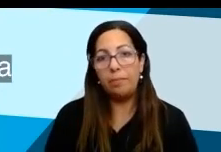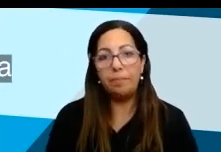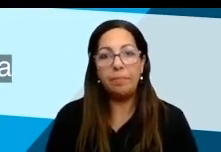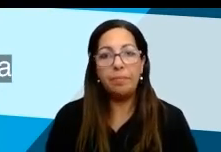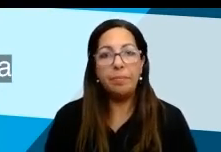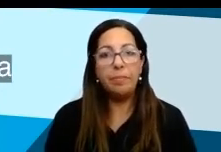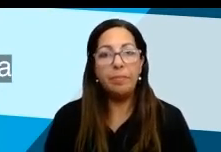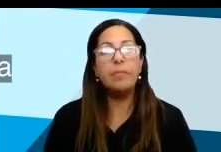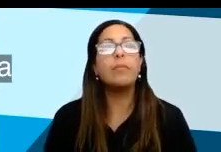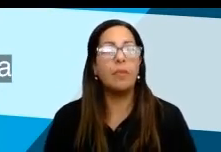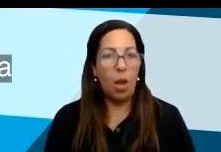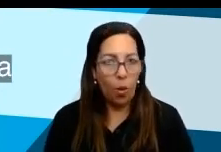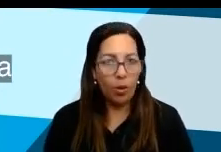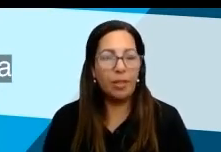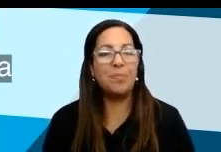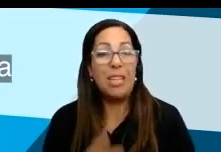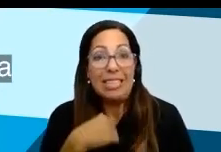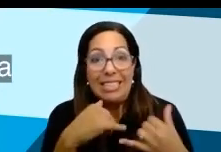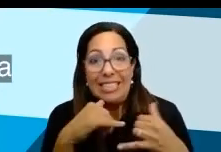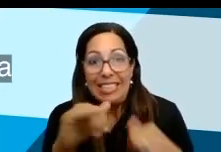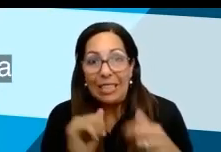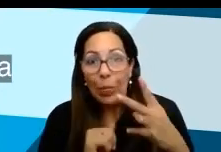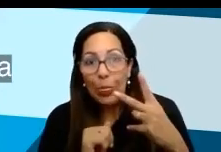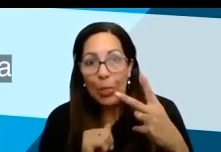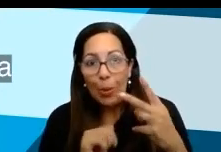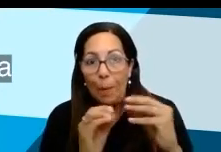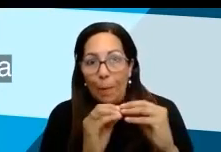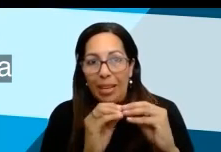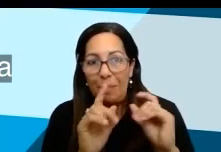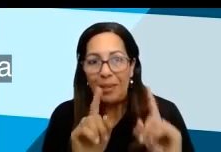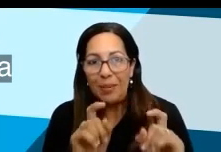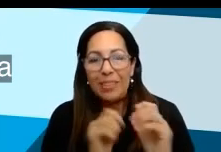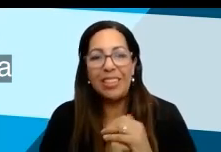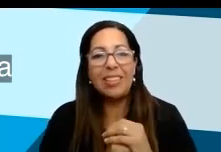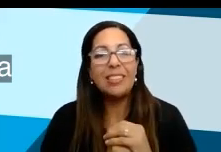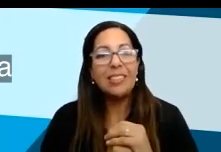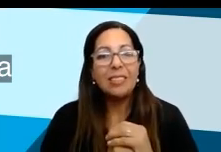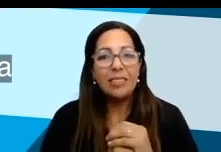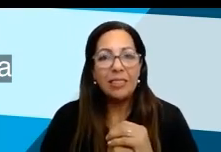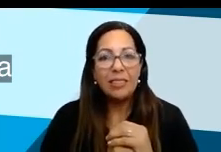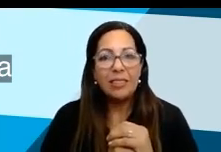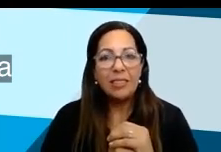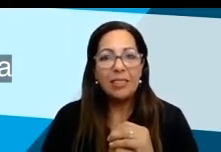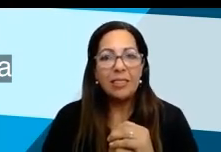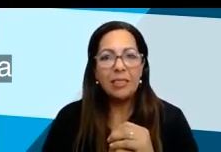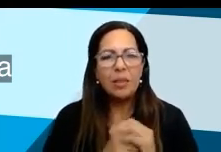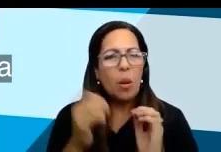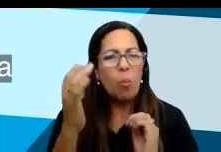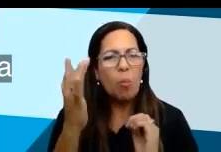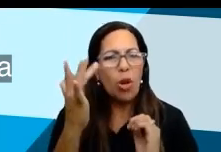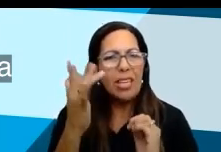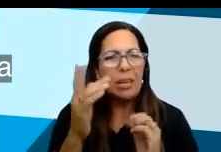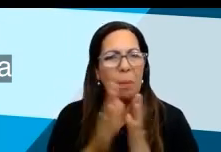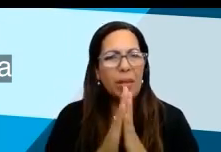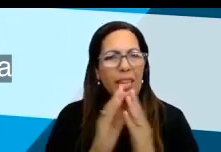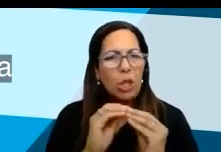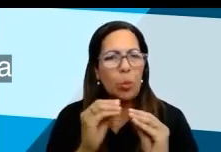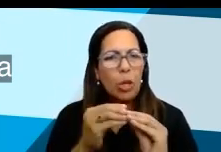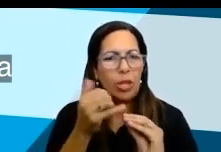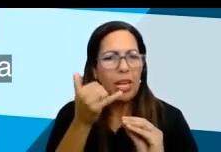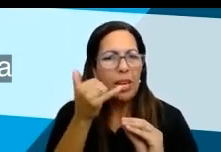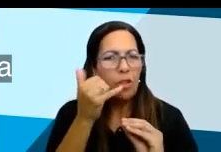Okay. Tengo dos preguntitas más y con eso termino. Número uno, ¿para qué están pidiendo el número de teléfono? Si esto es lo que van a estar